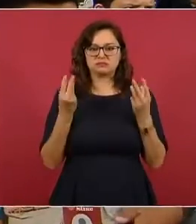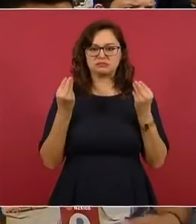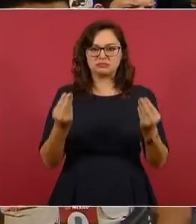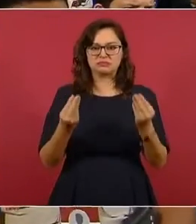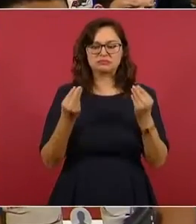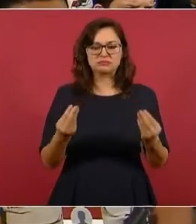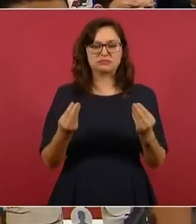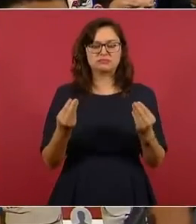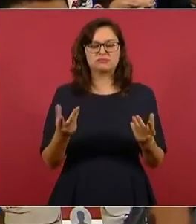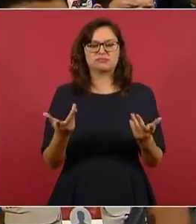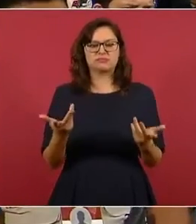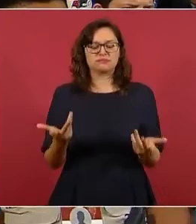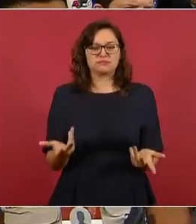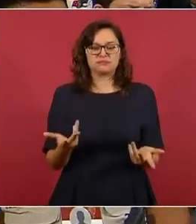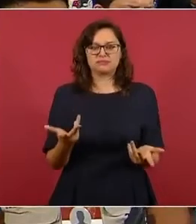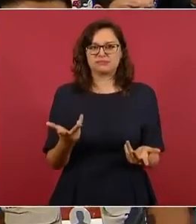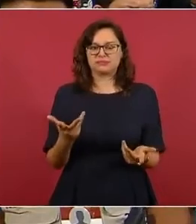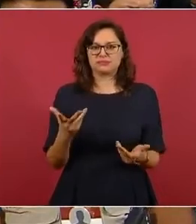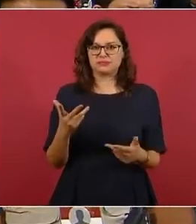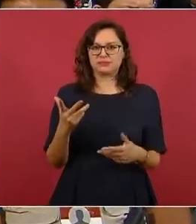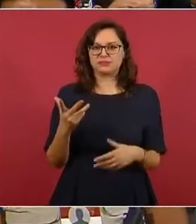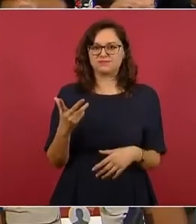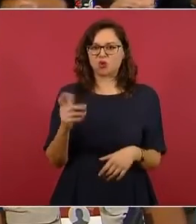rescatar. Y hay otra cosa,